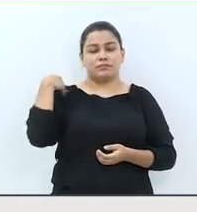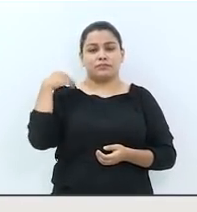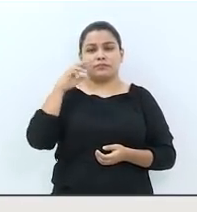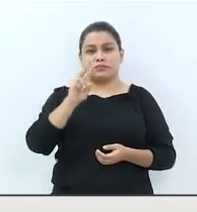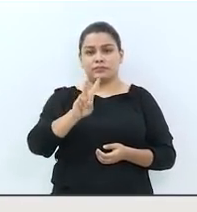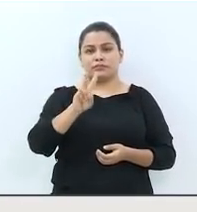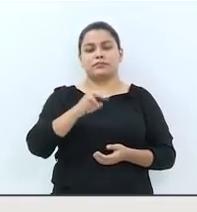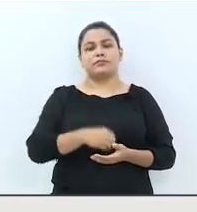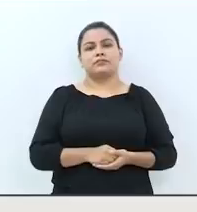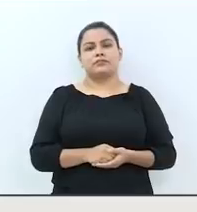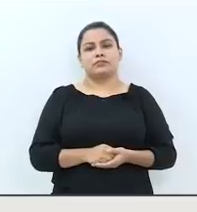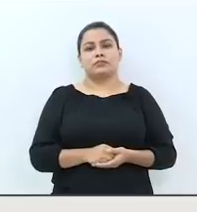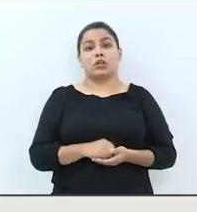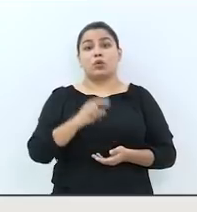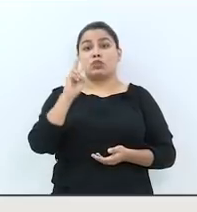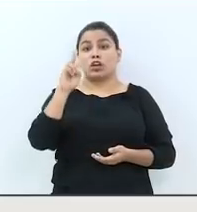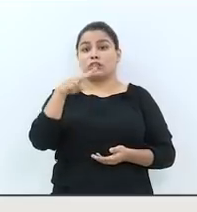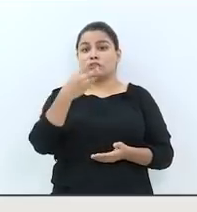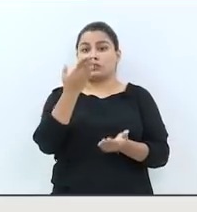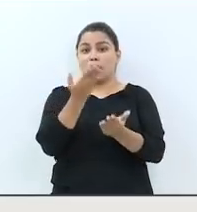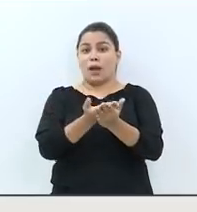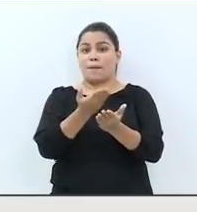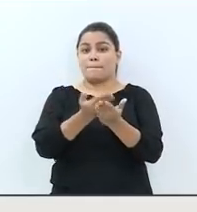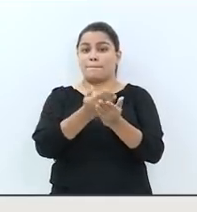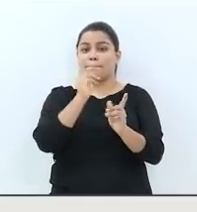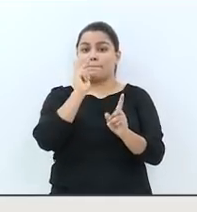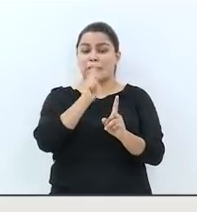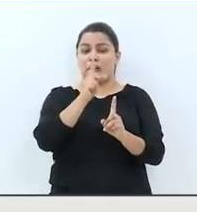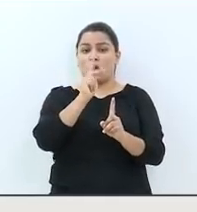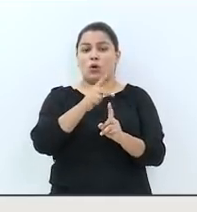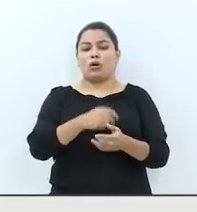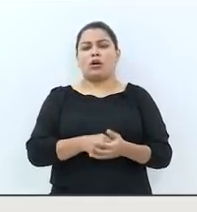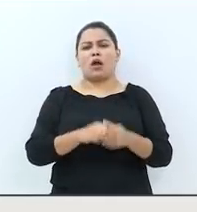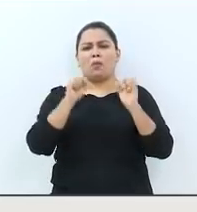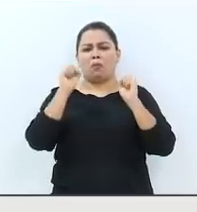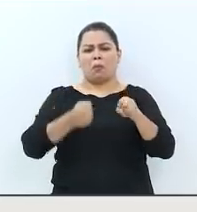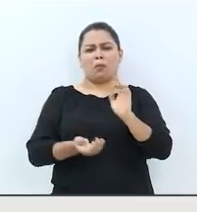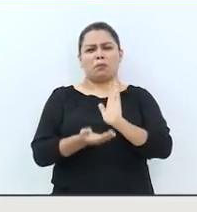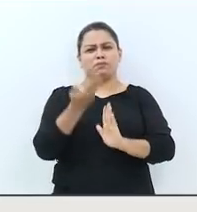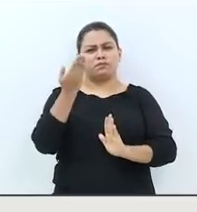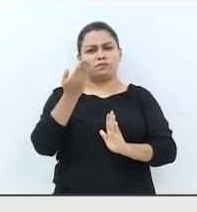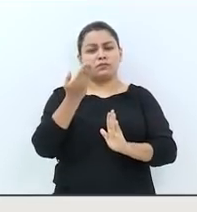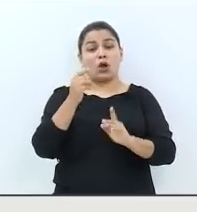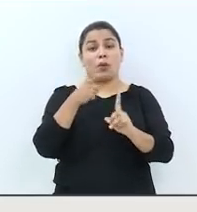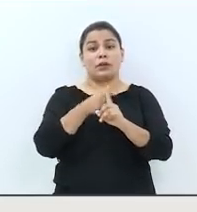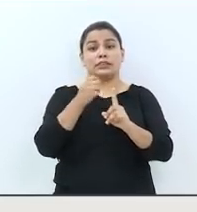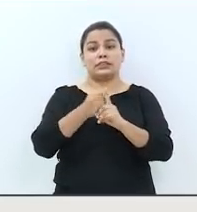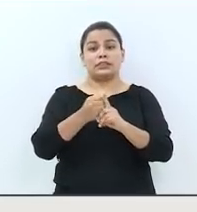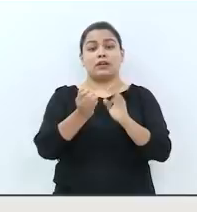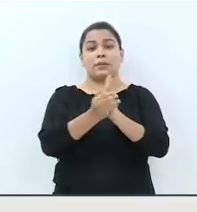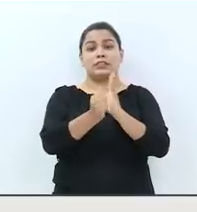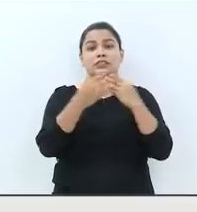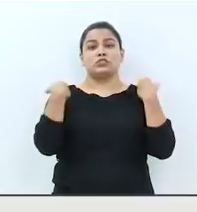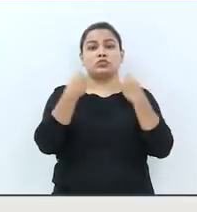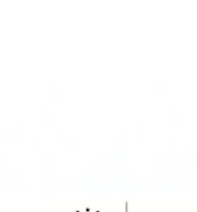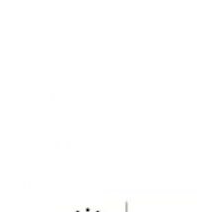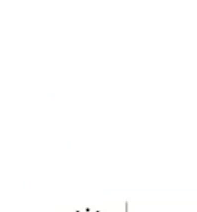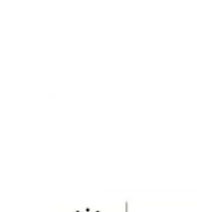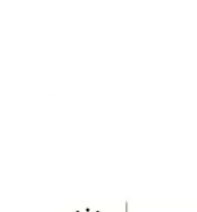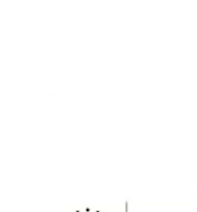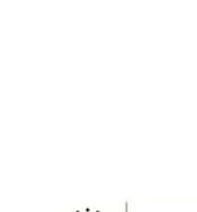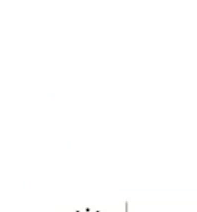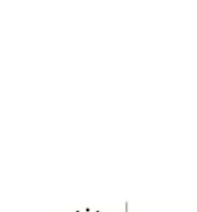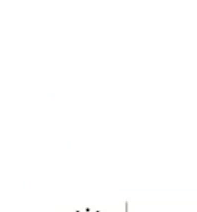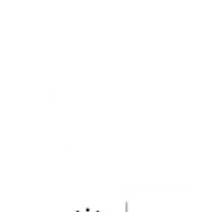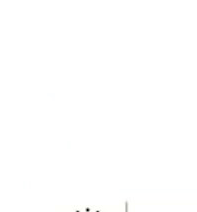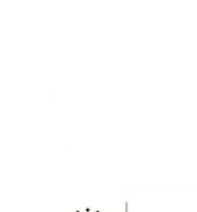Carlos. Hay una segunda propuesta pedagógica para poder desarrollar esos objetivos de habilidades socioemocionales, sumamente